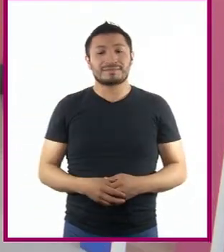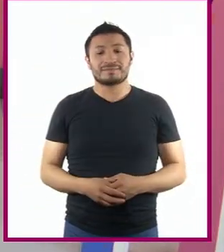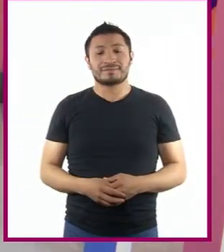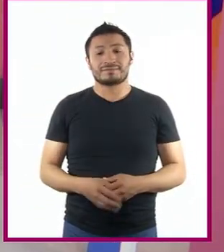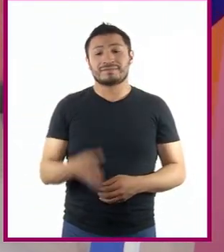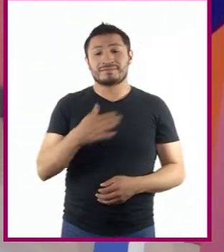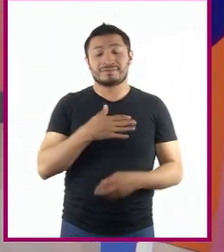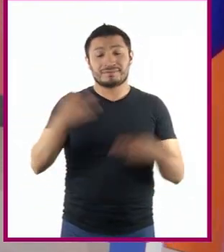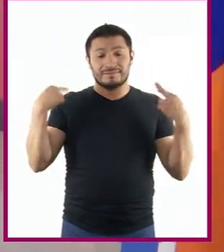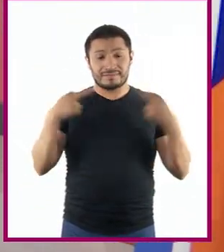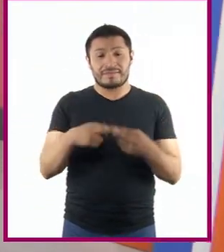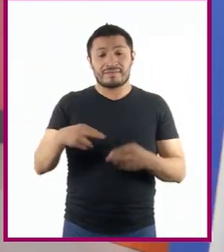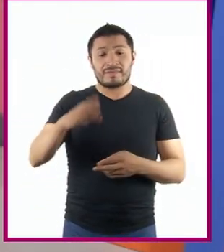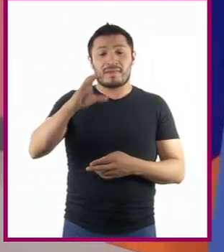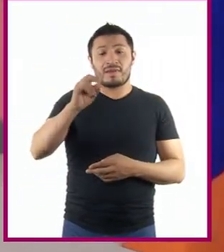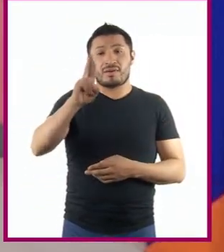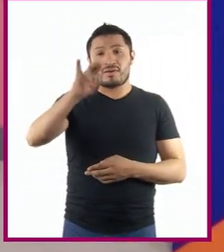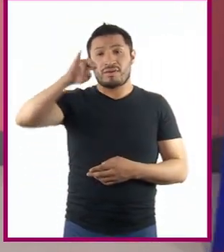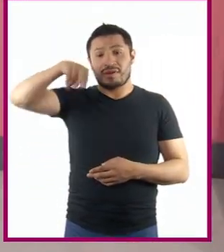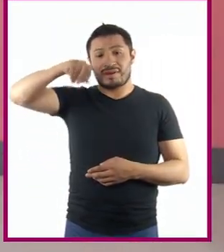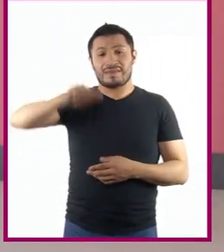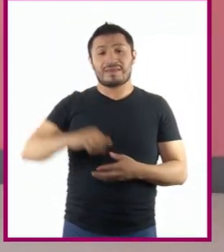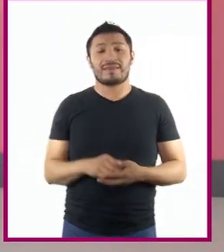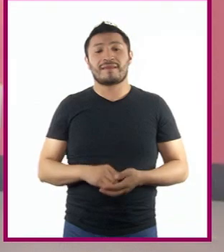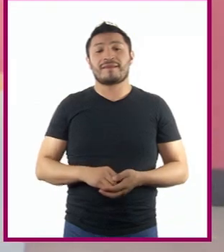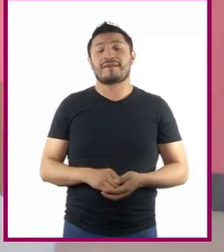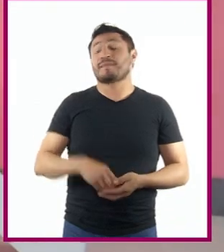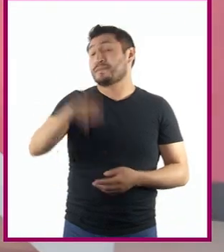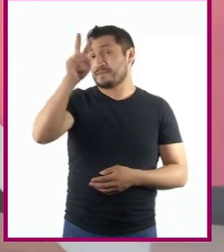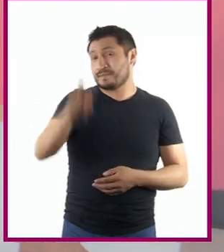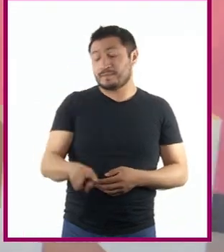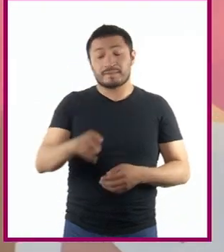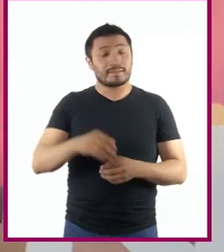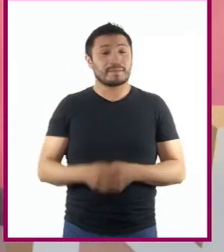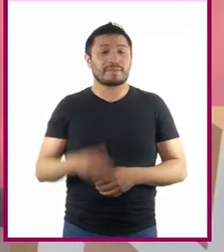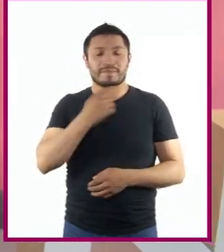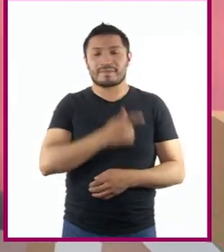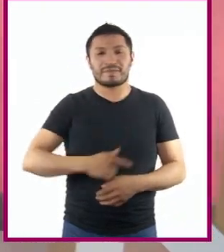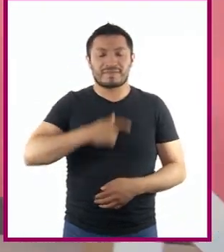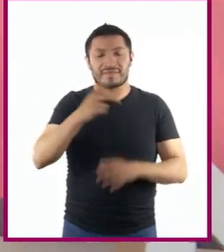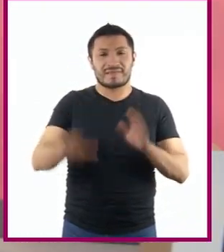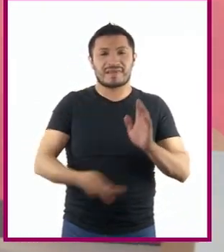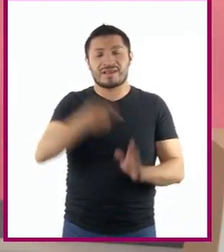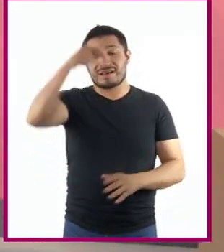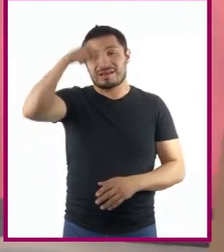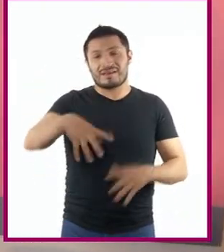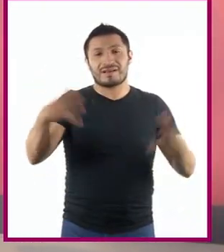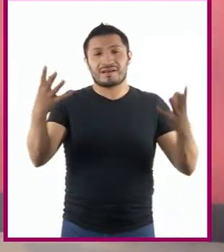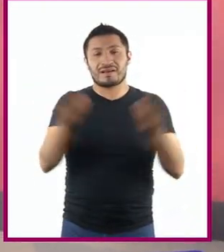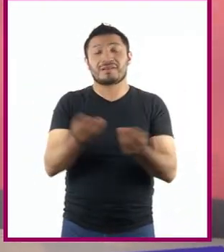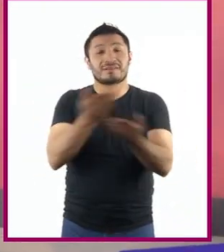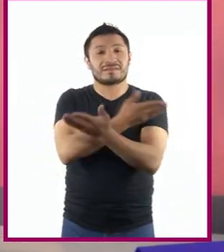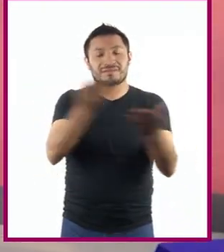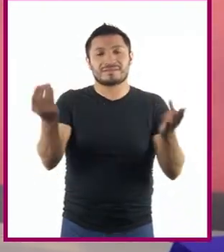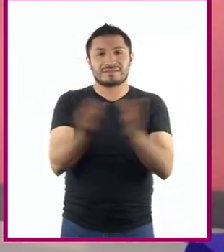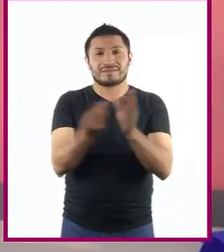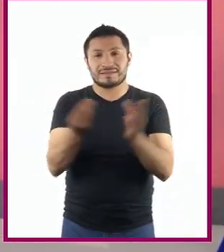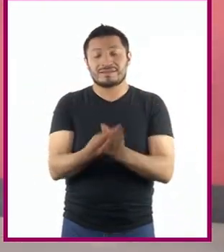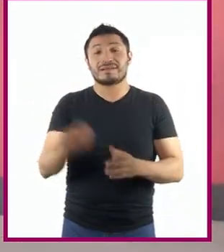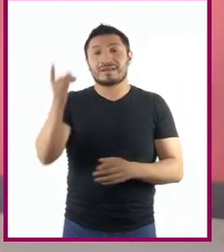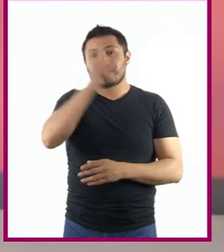Soy la profesora Corina Estefanía Flores González y efectivamente es un gusto encontrarnos por aquí en una sesión más de